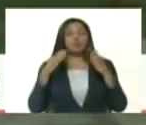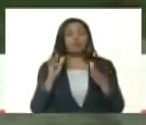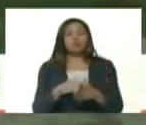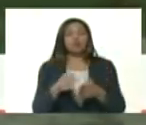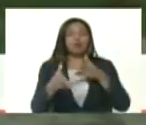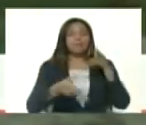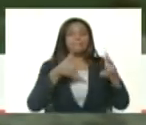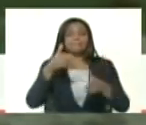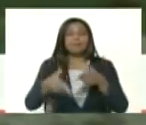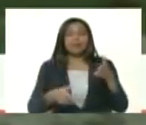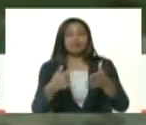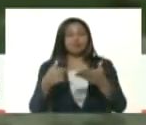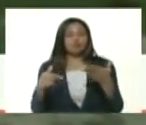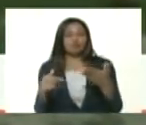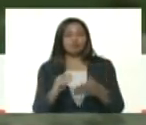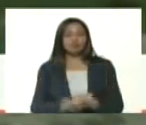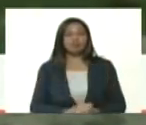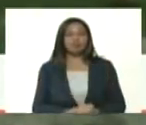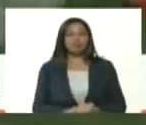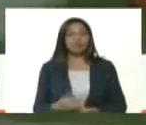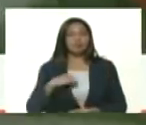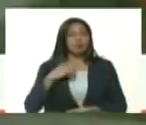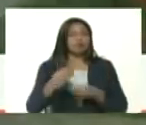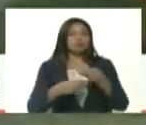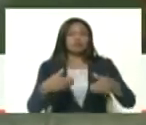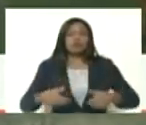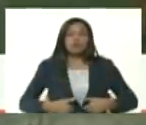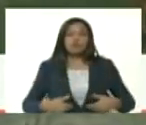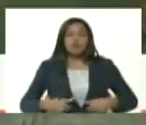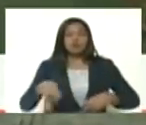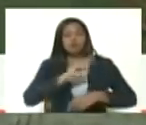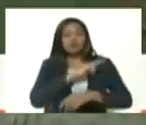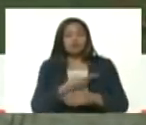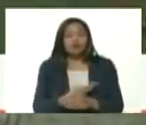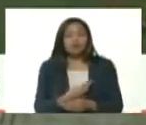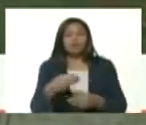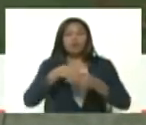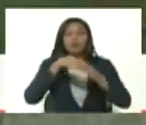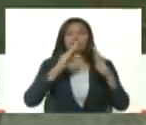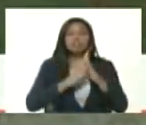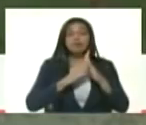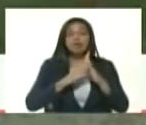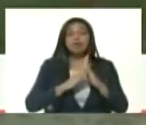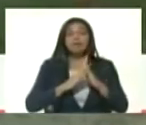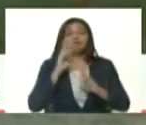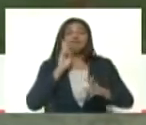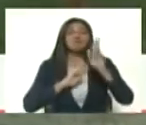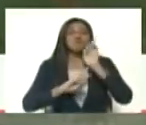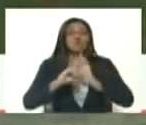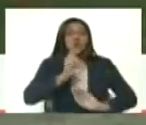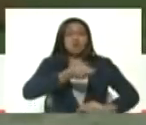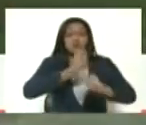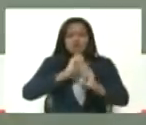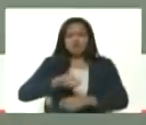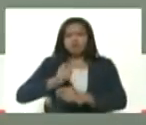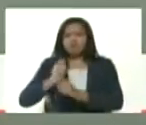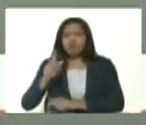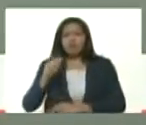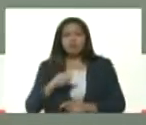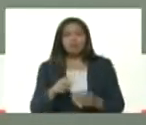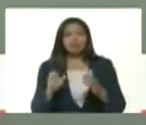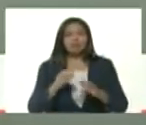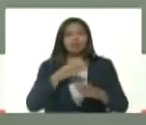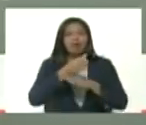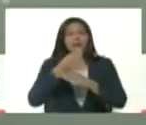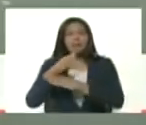tren, el Transmiranda. Así que estamos haciendo un gran esfuerzo por la cuarentena, por la desinfección, y también desplegado, presidente, en el casa